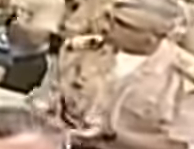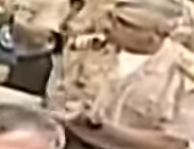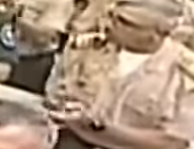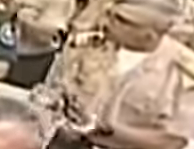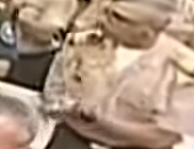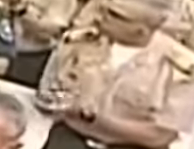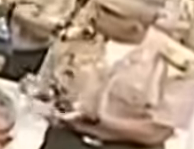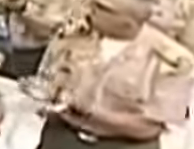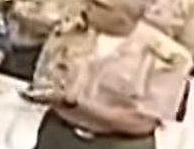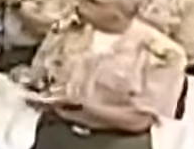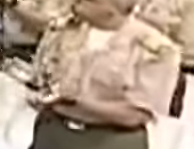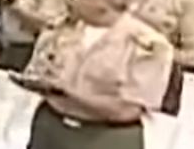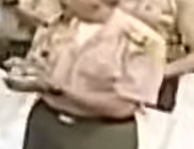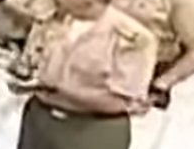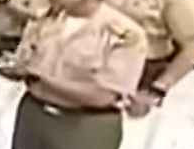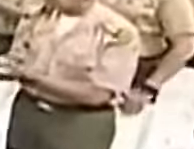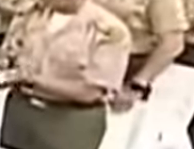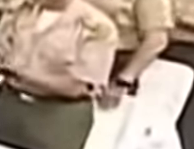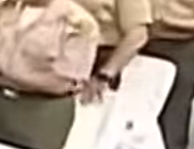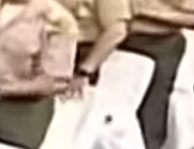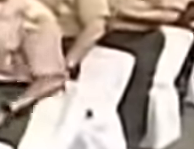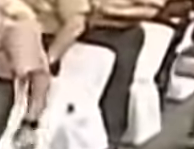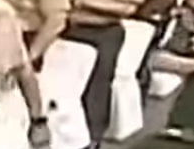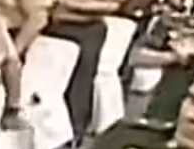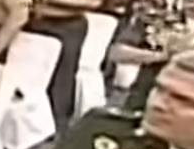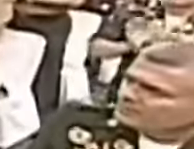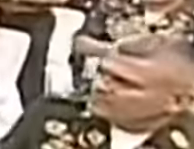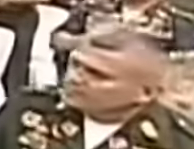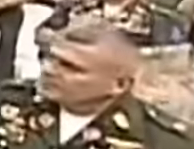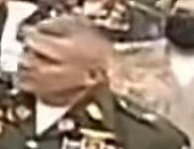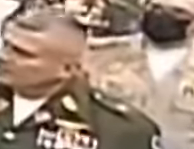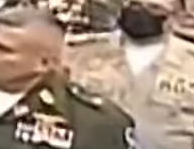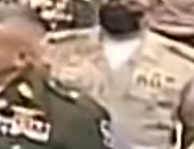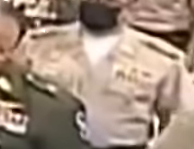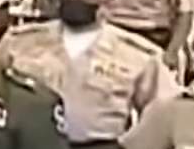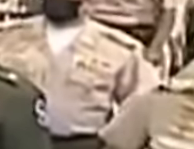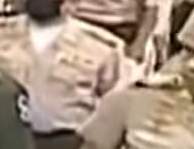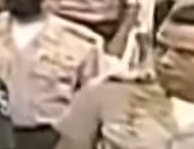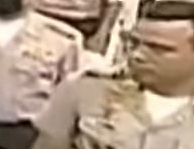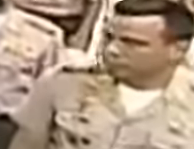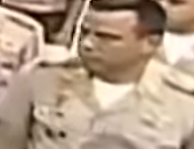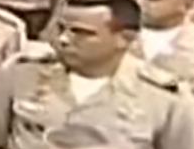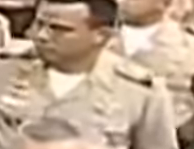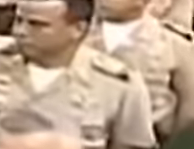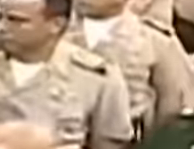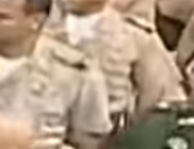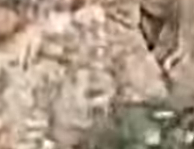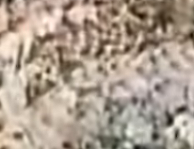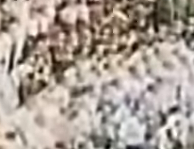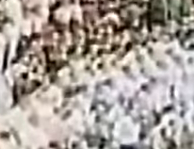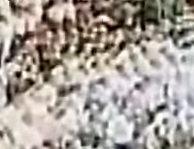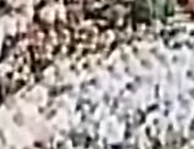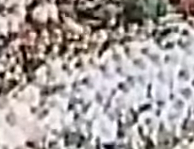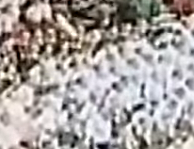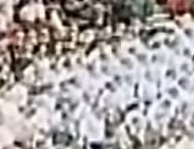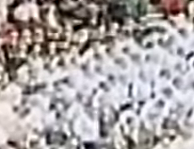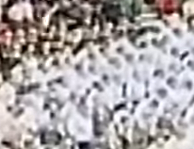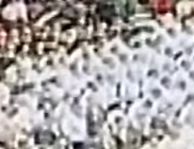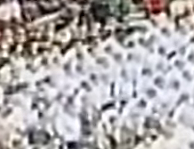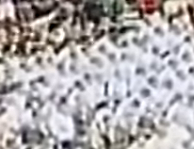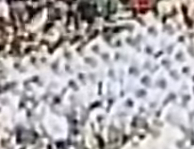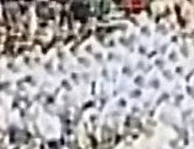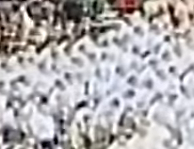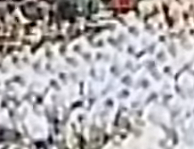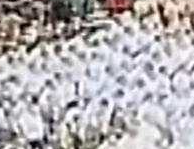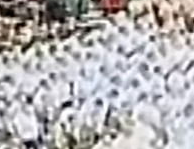Cilia Flores de Maduro, a cada uno de estos jóvenes. Señoras, que están presentes. Señores, tengan todas y todos ustedes muy buenas tardes. Sean bienvenidos